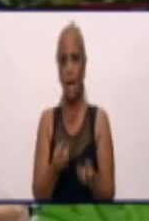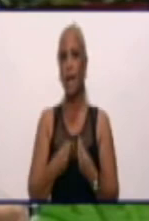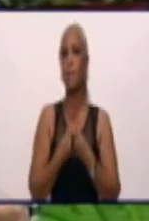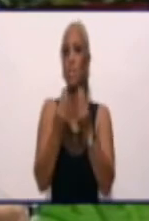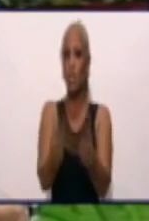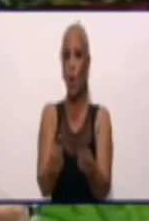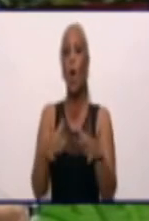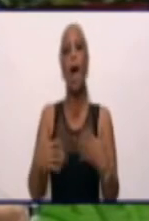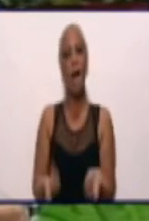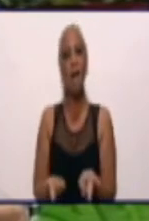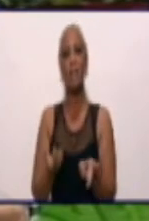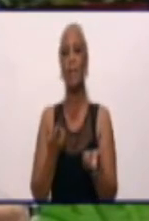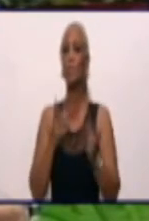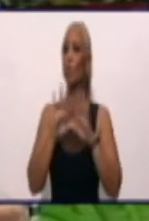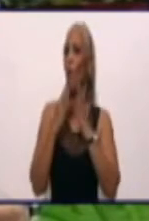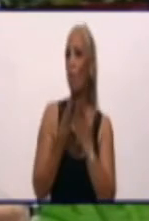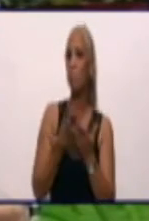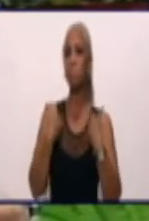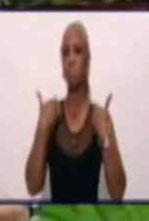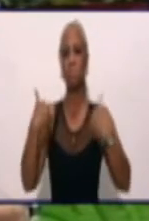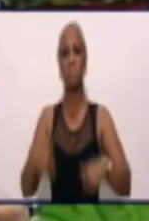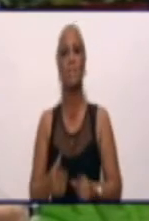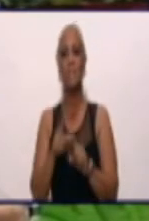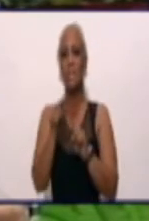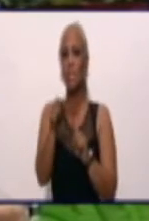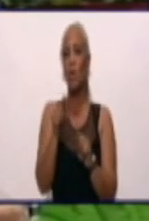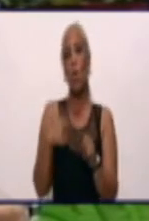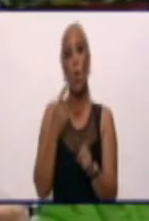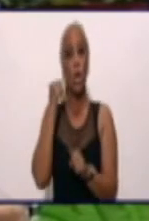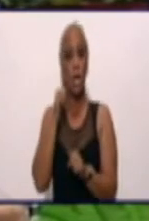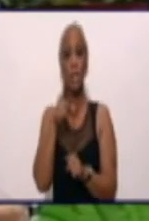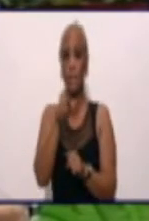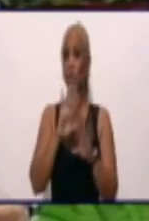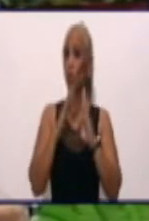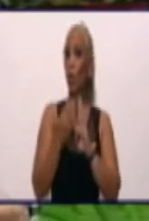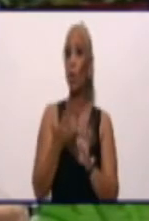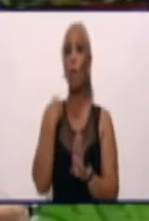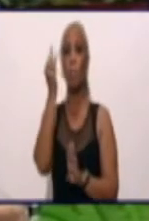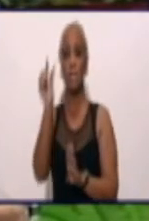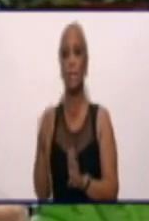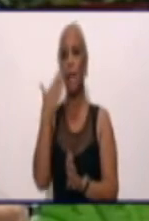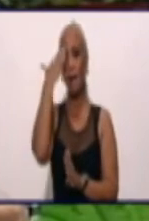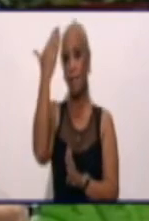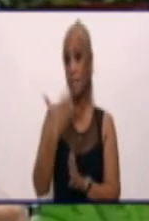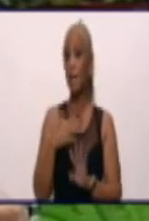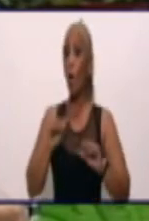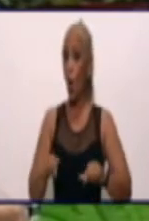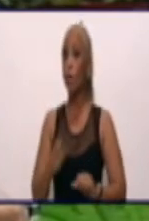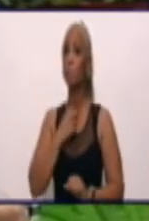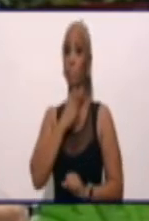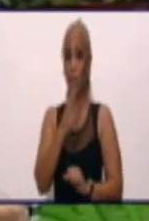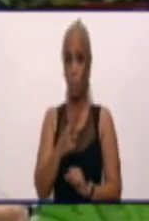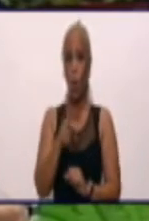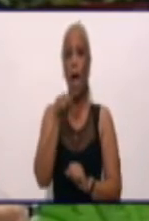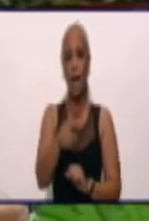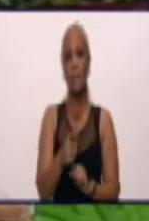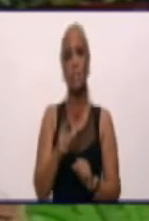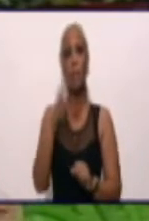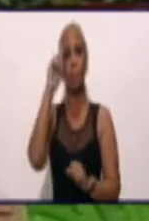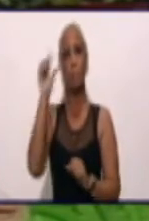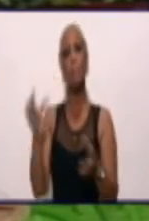el trato que tuvieron para con él y con todos los pacientes. Agradece estar vivo a esos compañeros que ha formado la